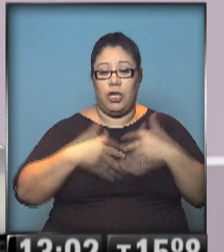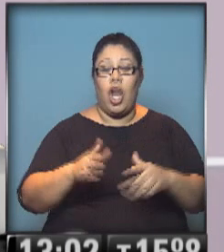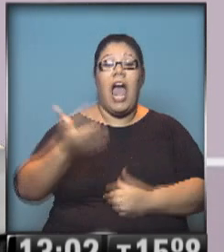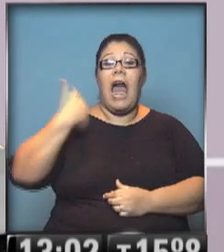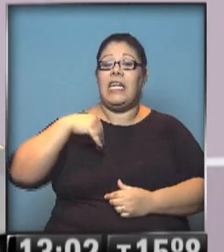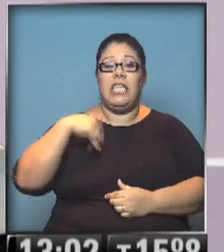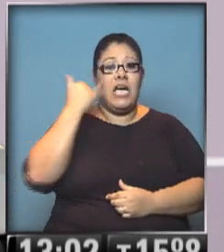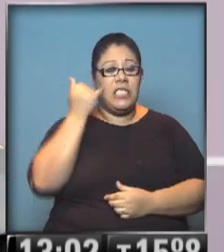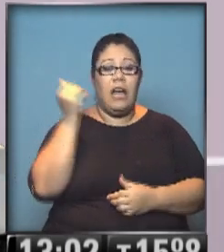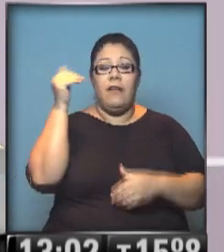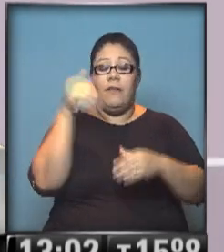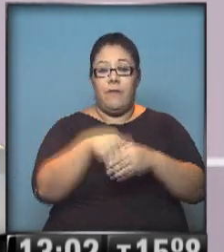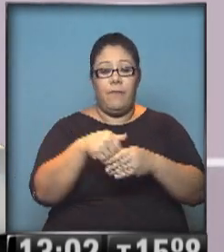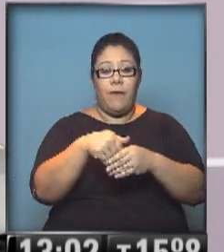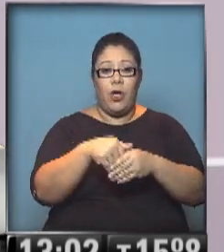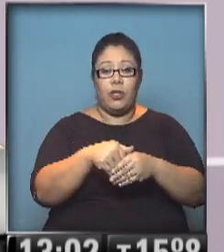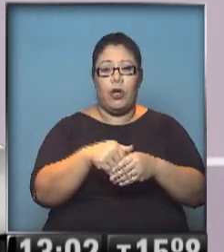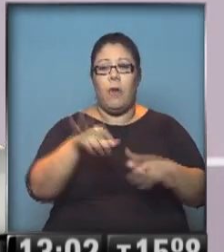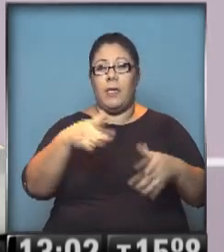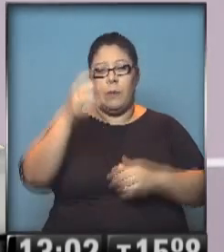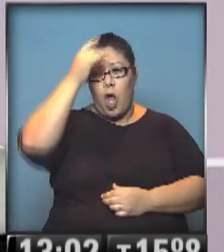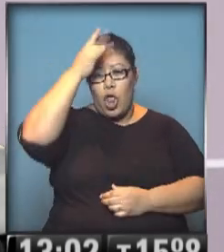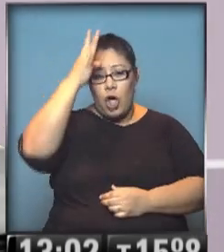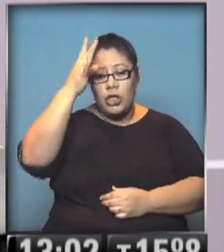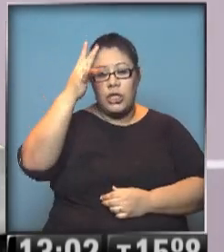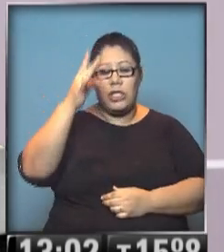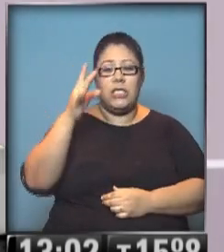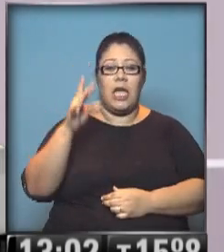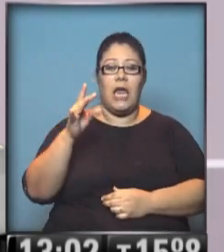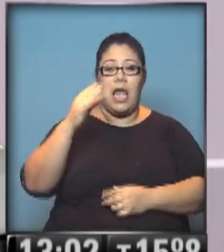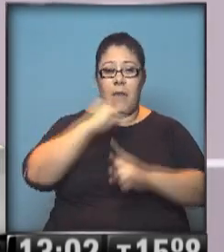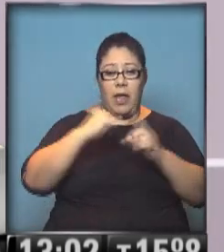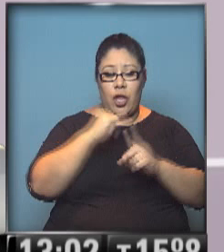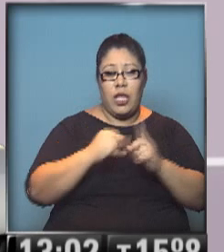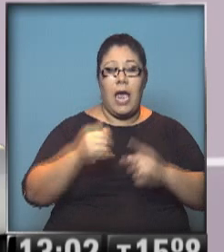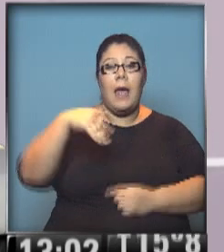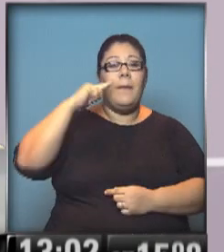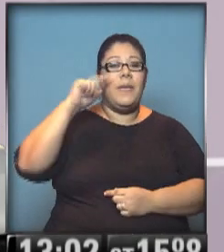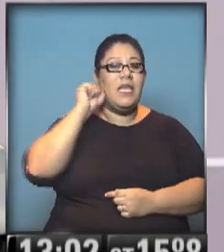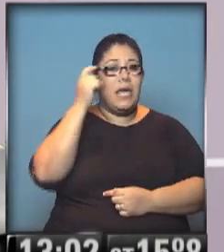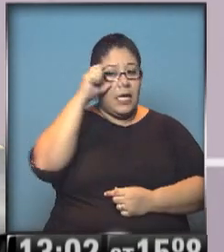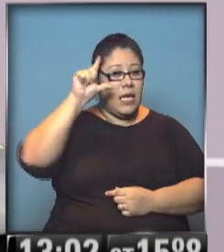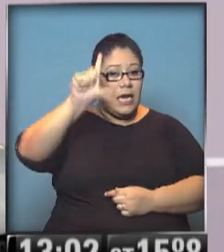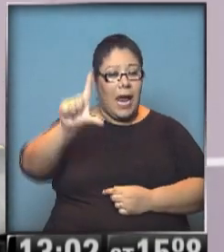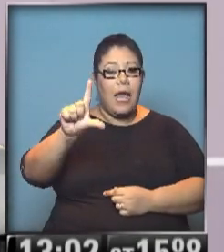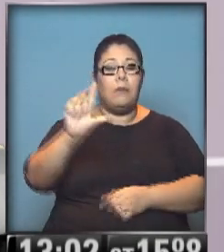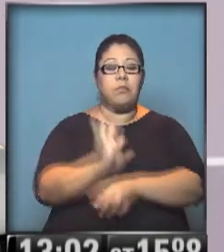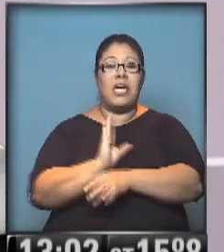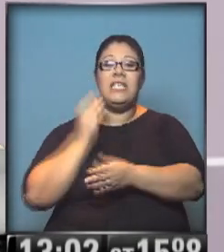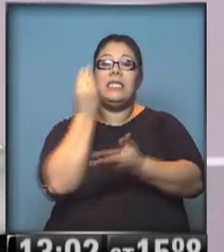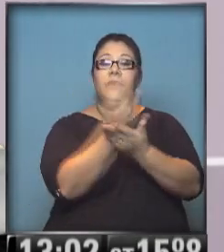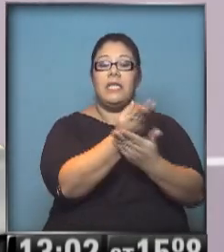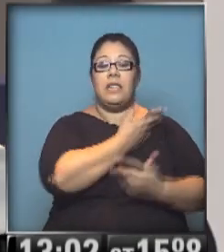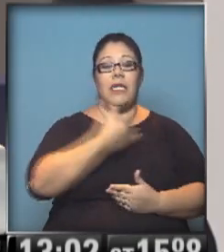por las 12:08 de nuestro mediodía. El encargado fue Miguel Silva, representante de la FIFA,